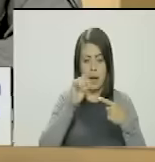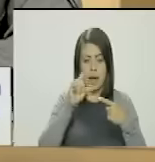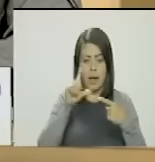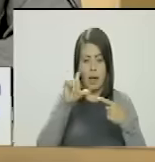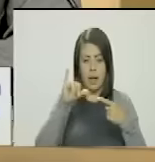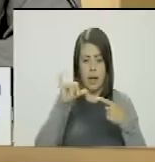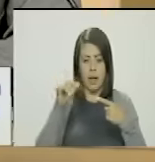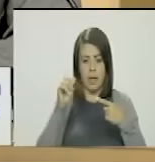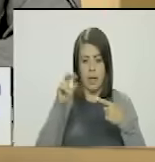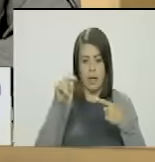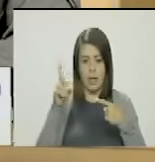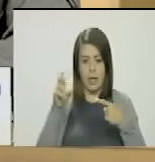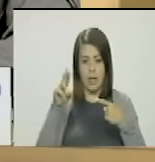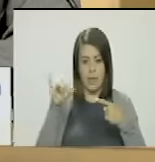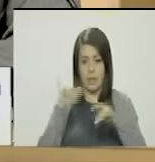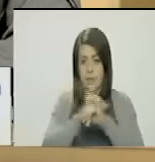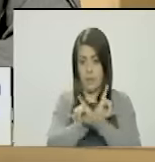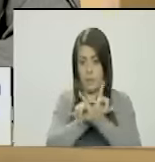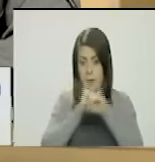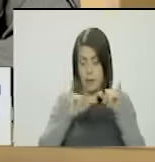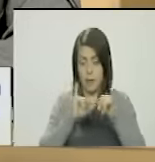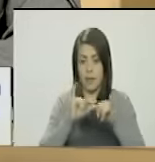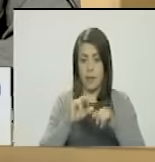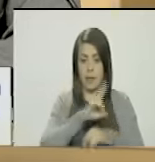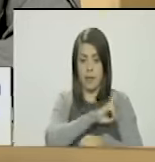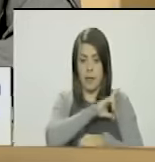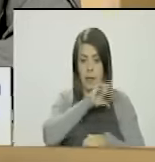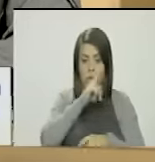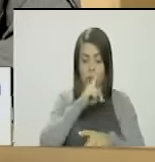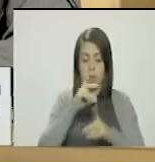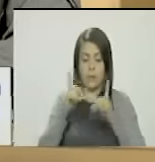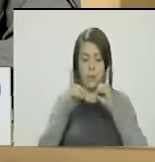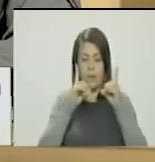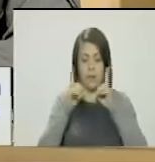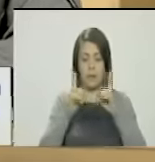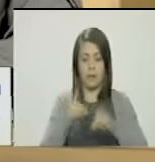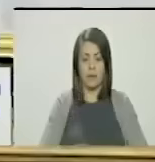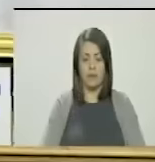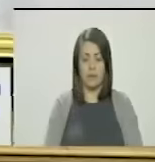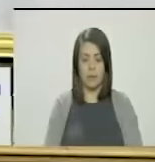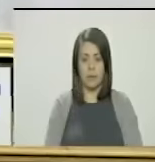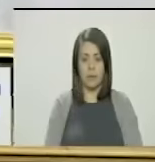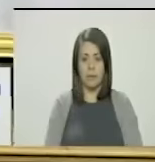Alejandra Hernández. Es todo, ciudadano director de debate.